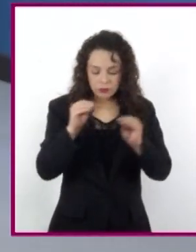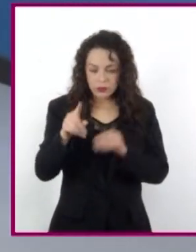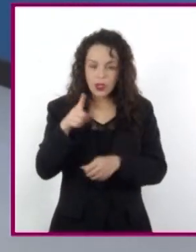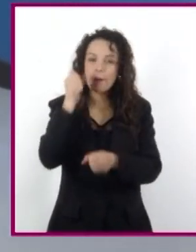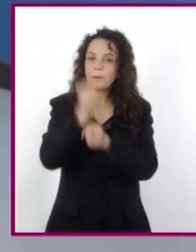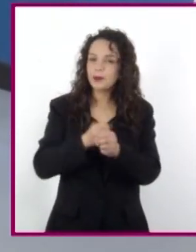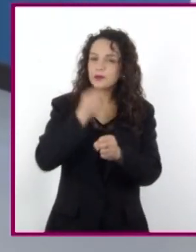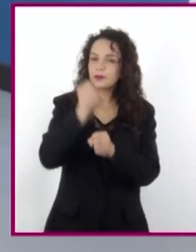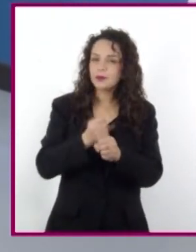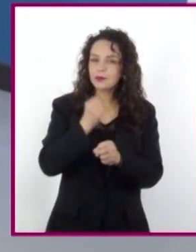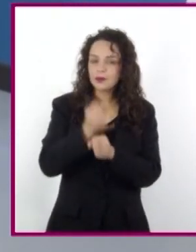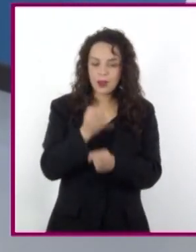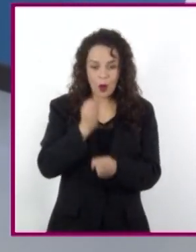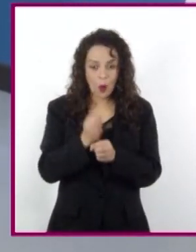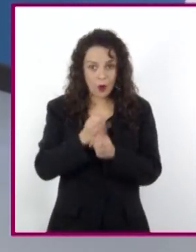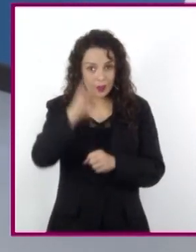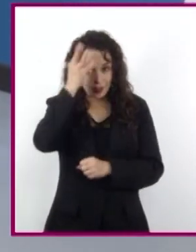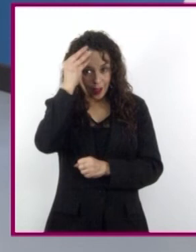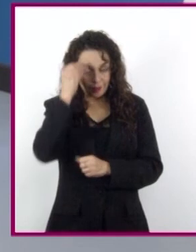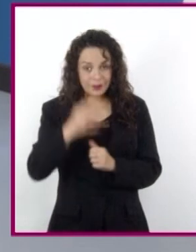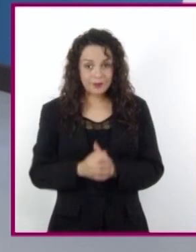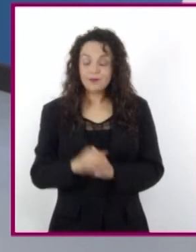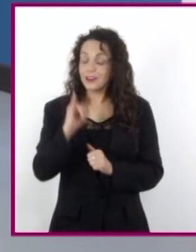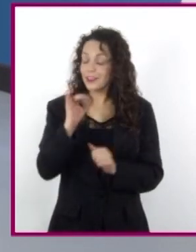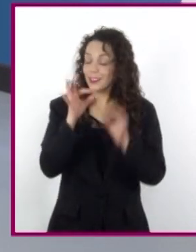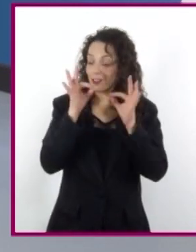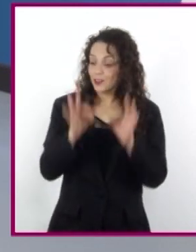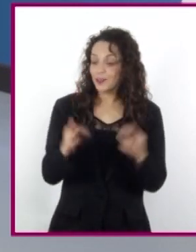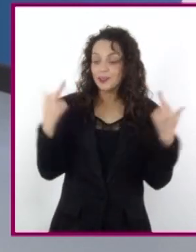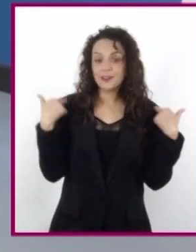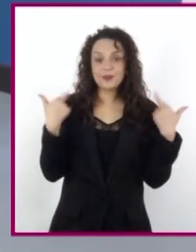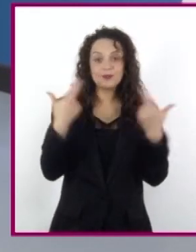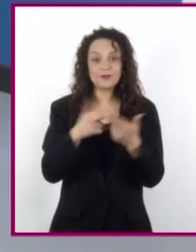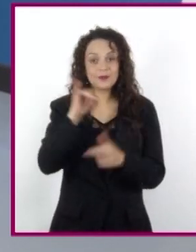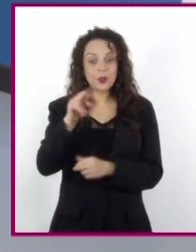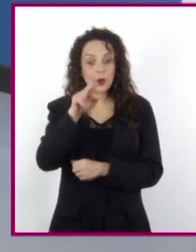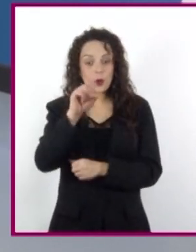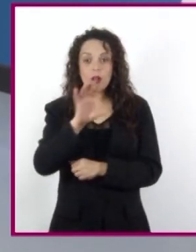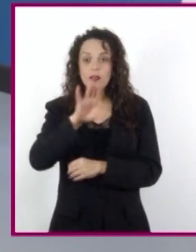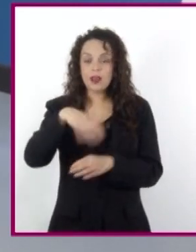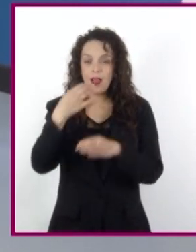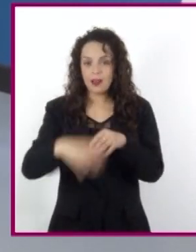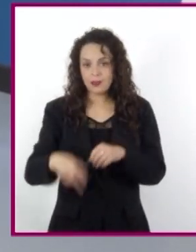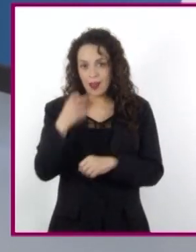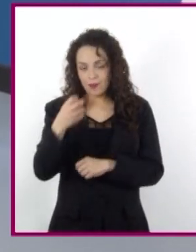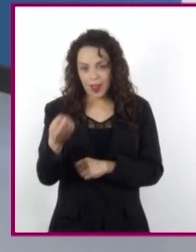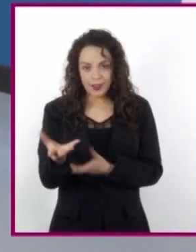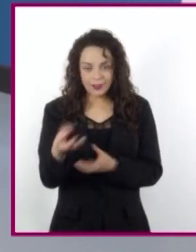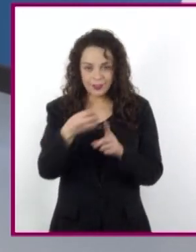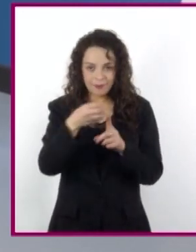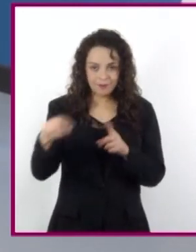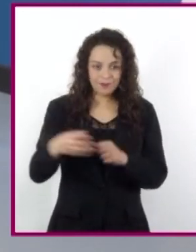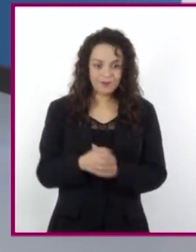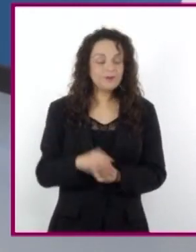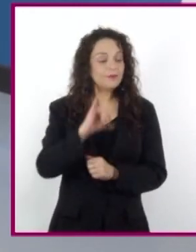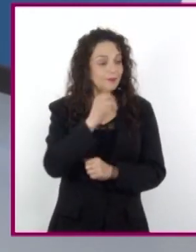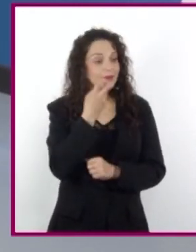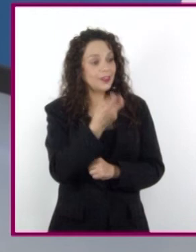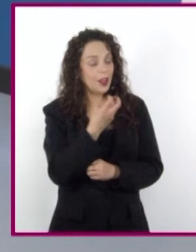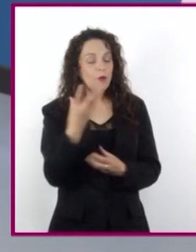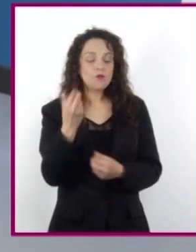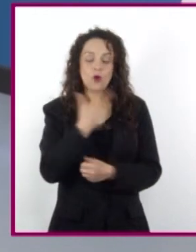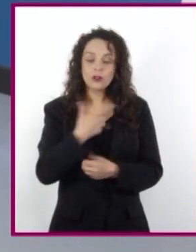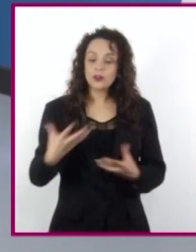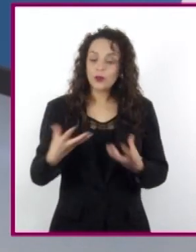lo que aprendieron. Excelente, maestro Julio. Llegamos al final de esta sesión. Así es, maestra Miriam. Fue un gusto